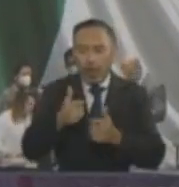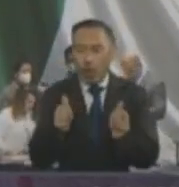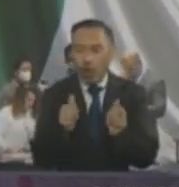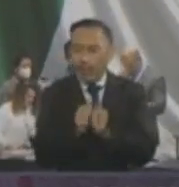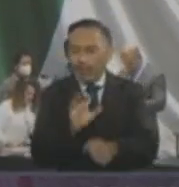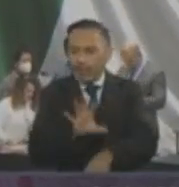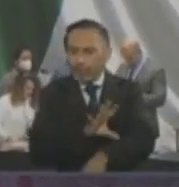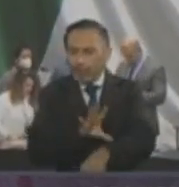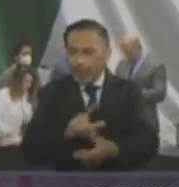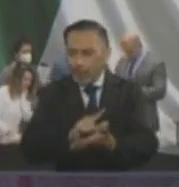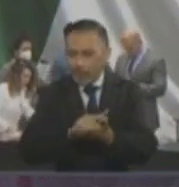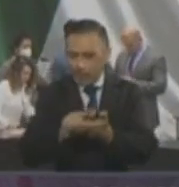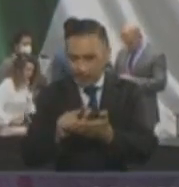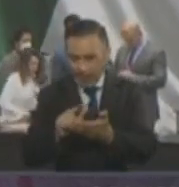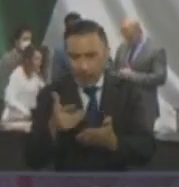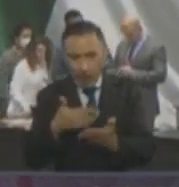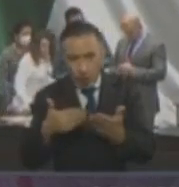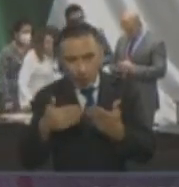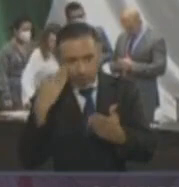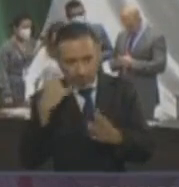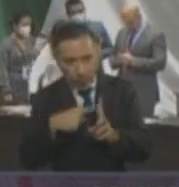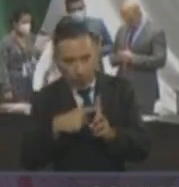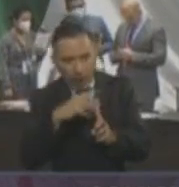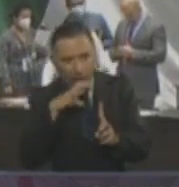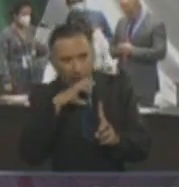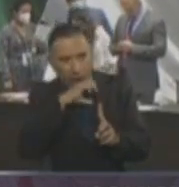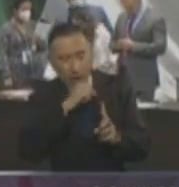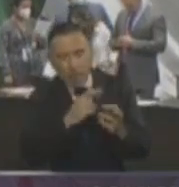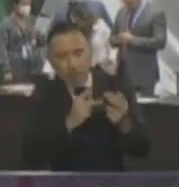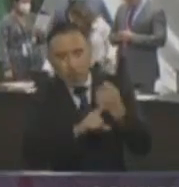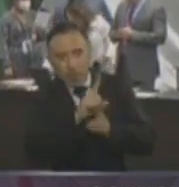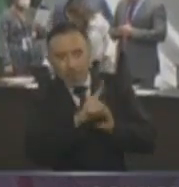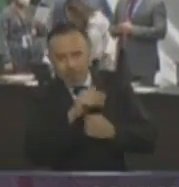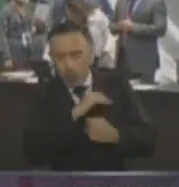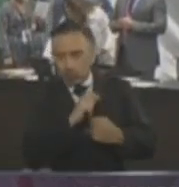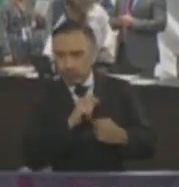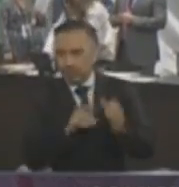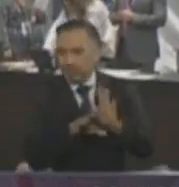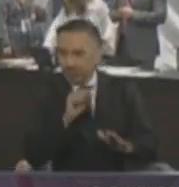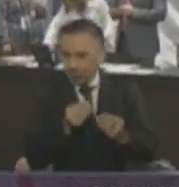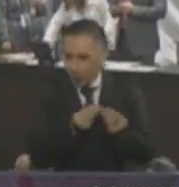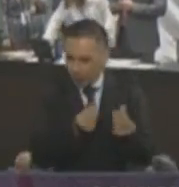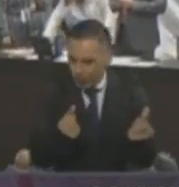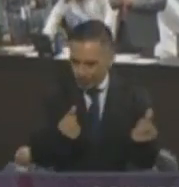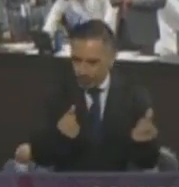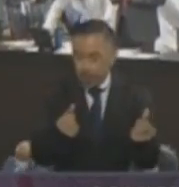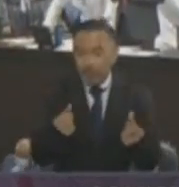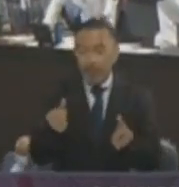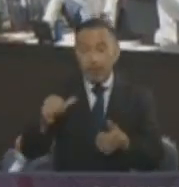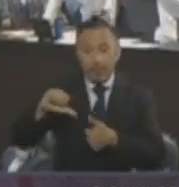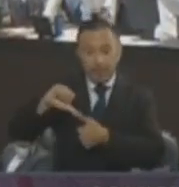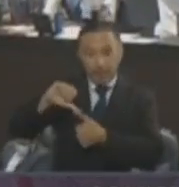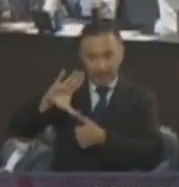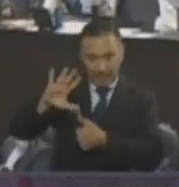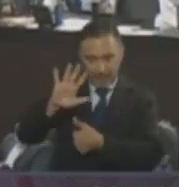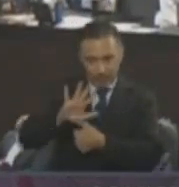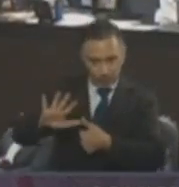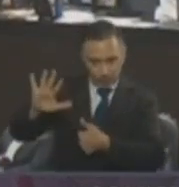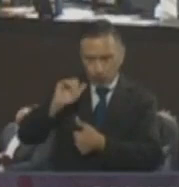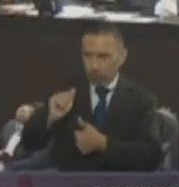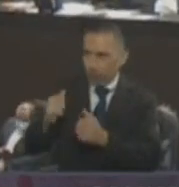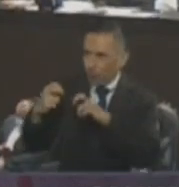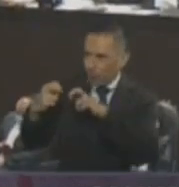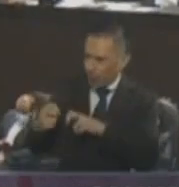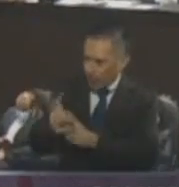a la crisis climática los dirigentes de América del Norte reafirmaron su compromiso de trabajar juntos para lograr la